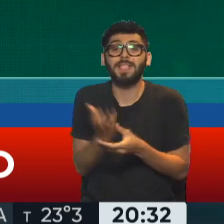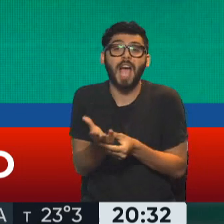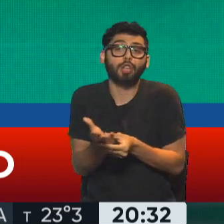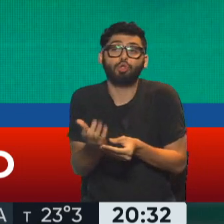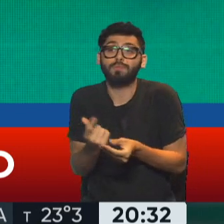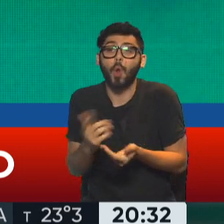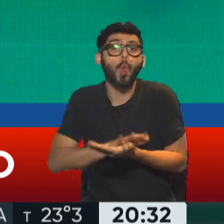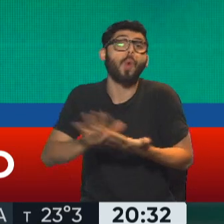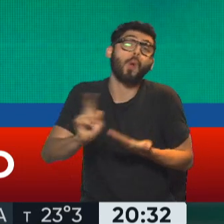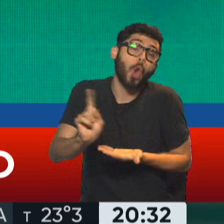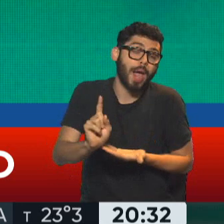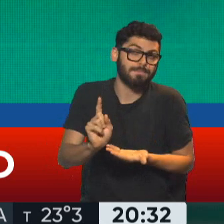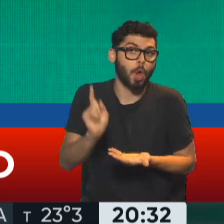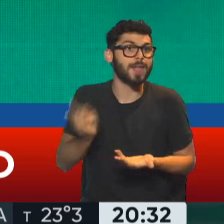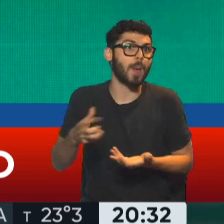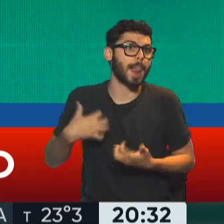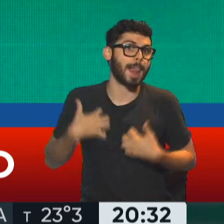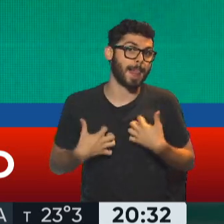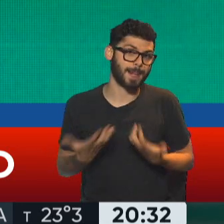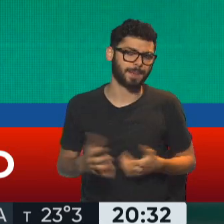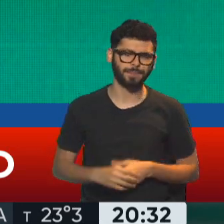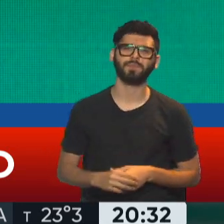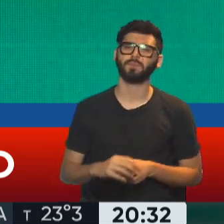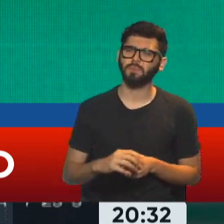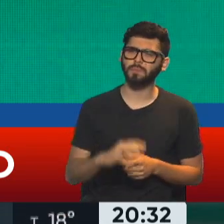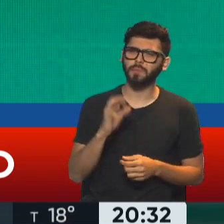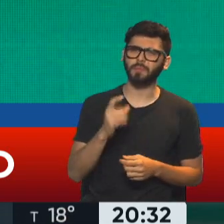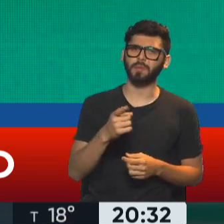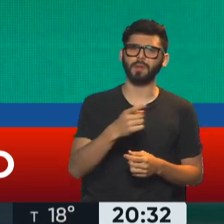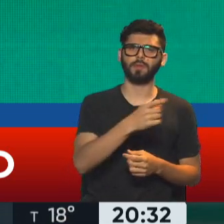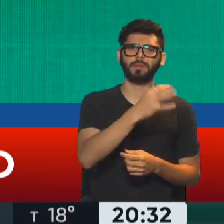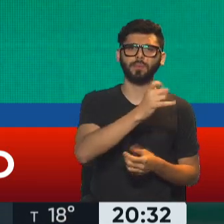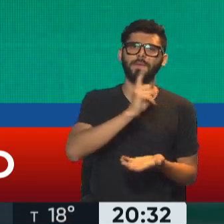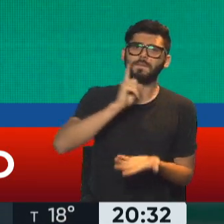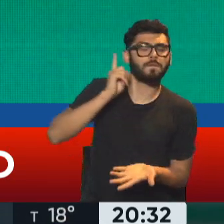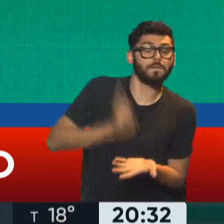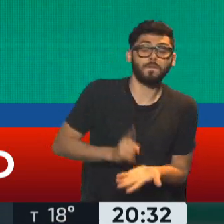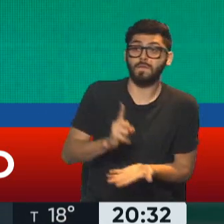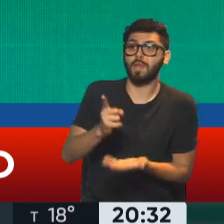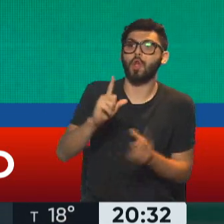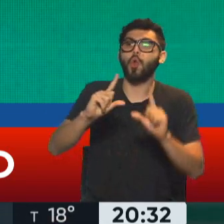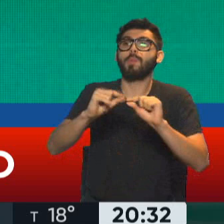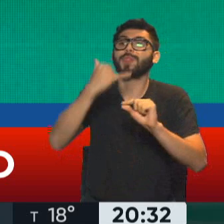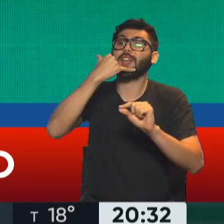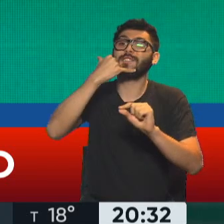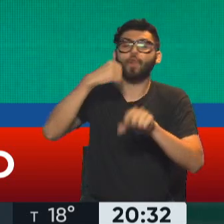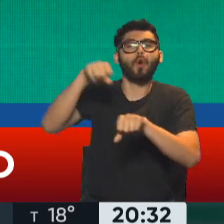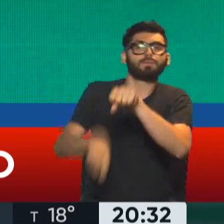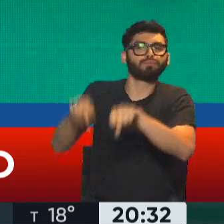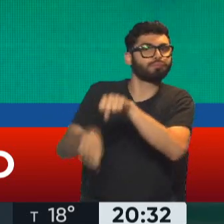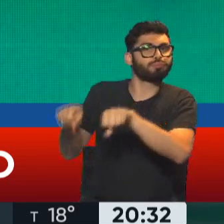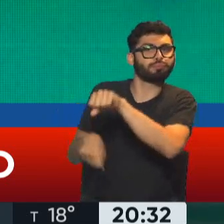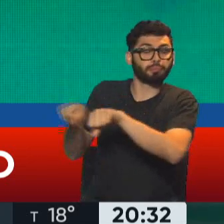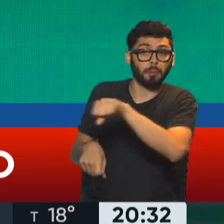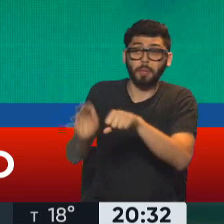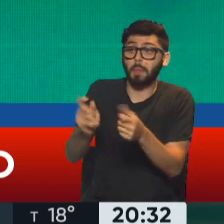había hablado mucho de este tema, ¿no? De que decidieron arbitrariamente dar de baja todas las líneas de teléfono, más allá de que algunas no tenían que ver con la fuerza, digamos,